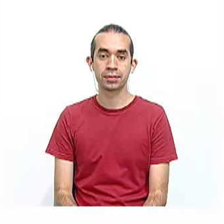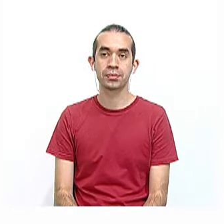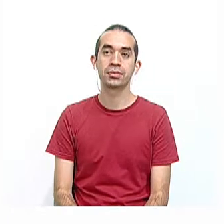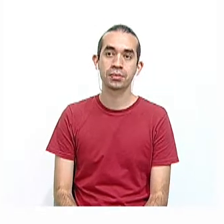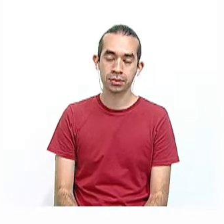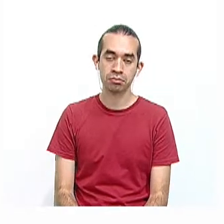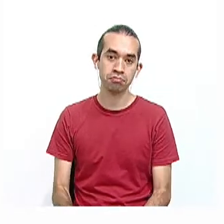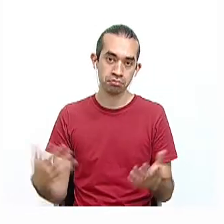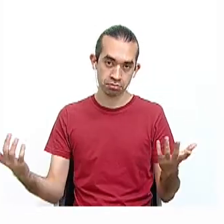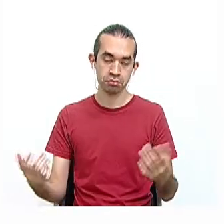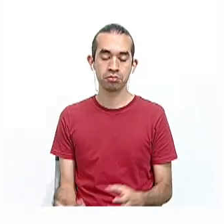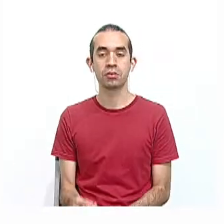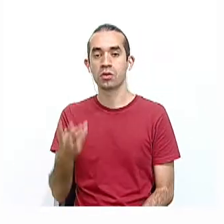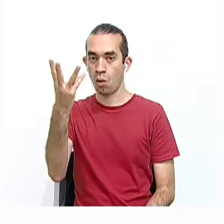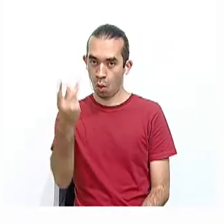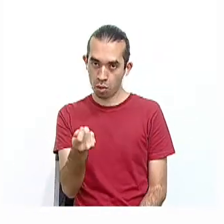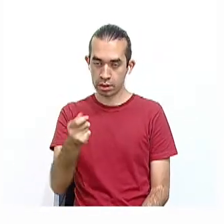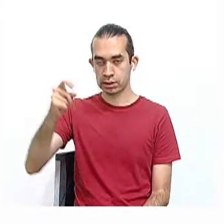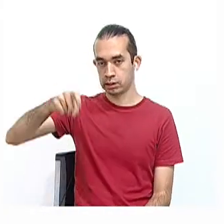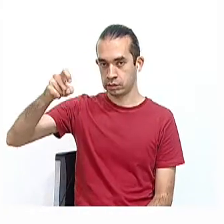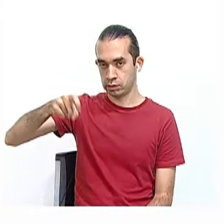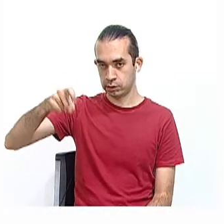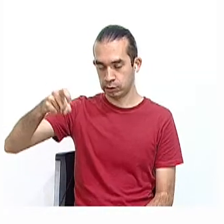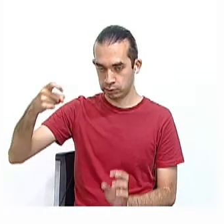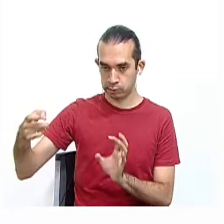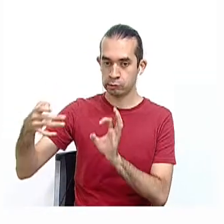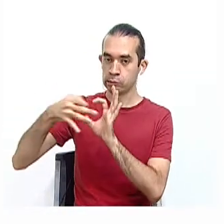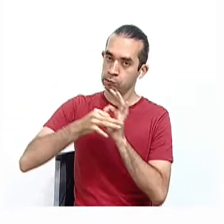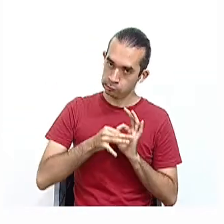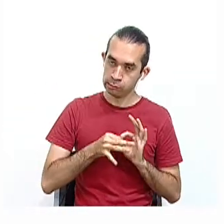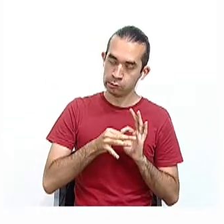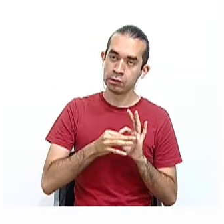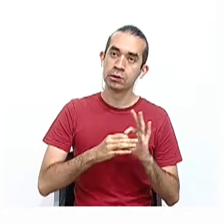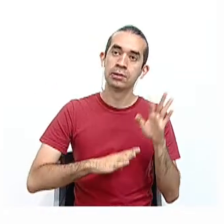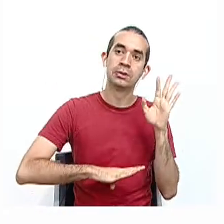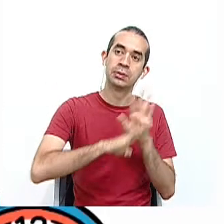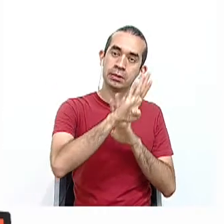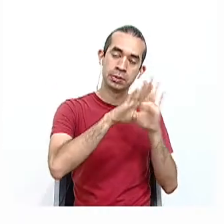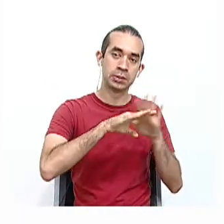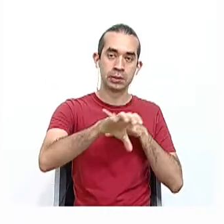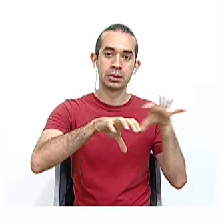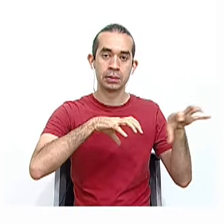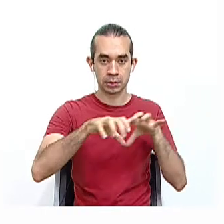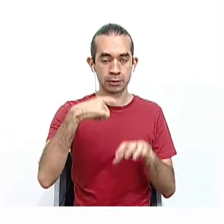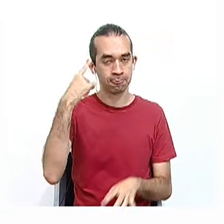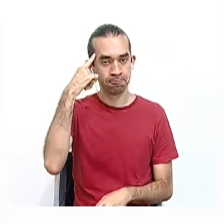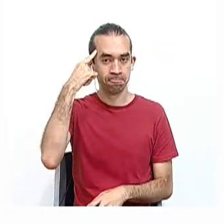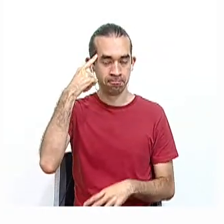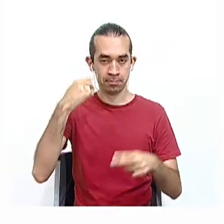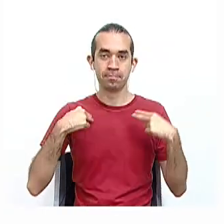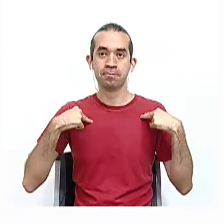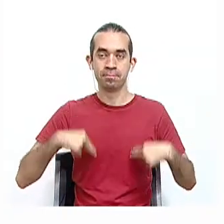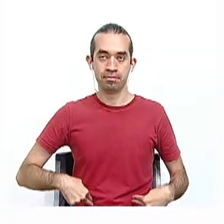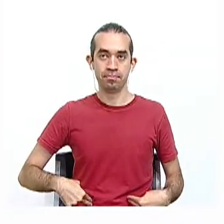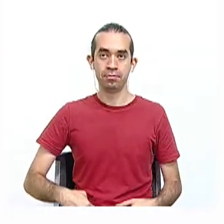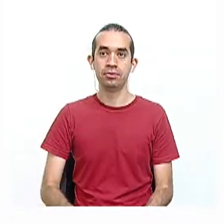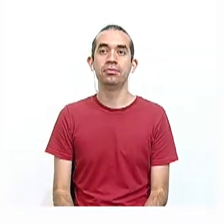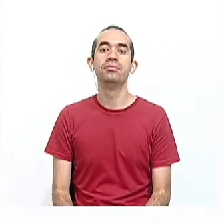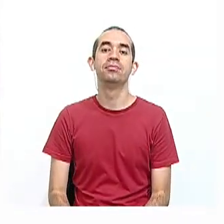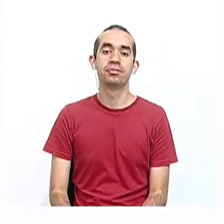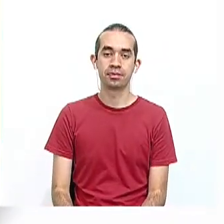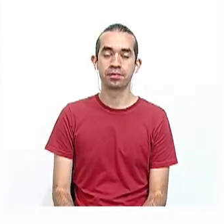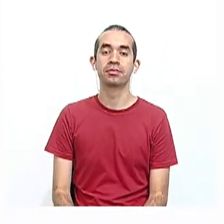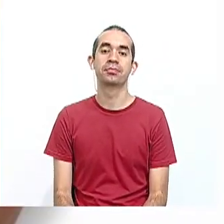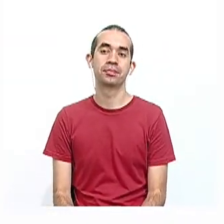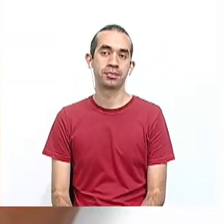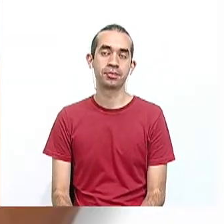La necesidad de contar ha estado íntimamente ligada con el desarrollo de las actividades y el pensamiento humano. En